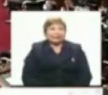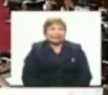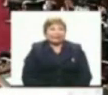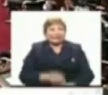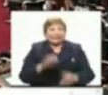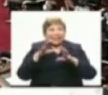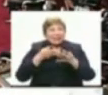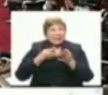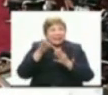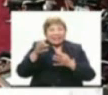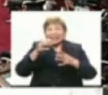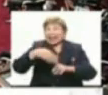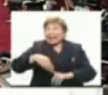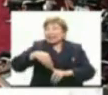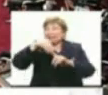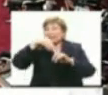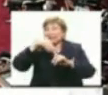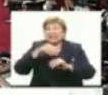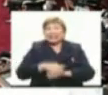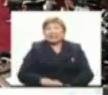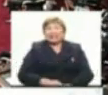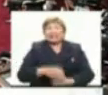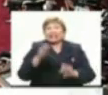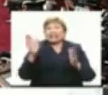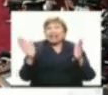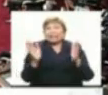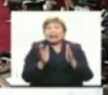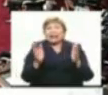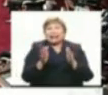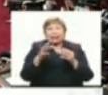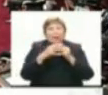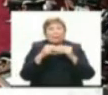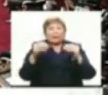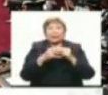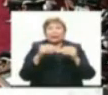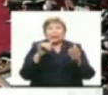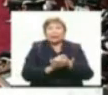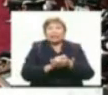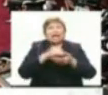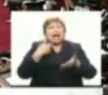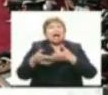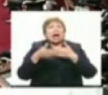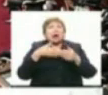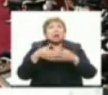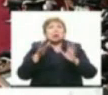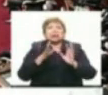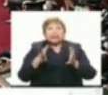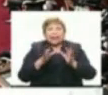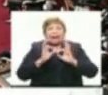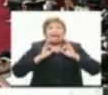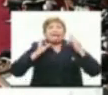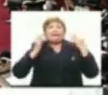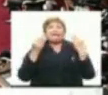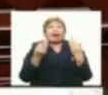De manera especial, del pequeño productor agropecuario y aún de la agricultura